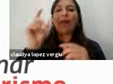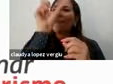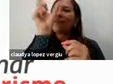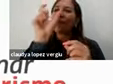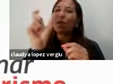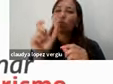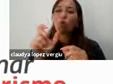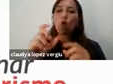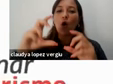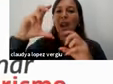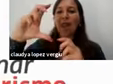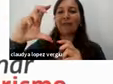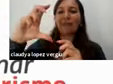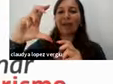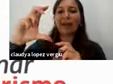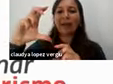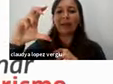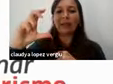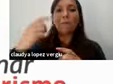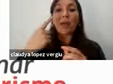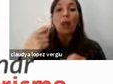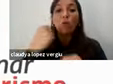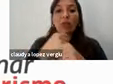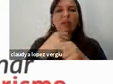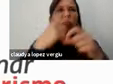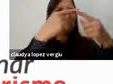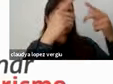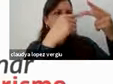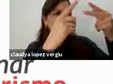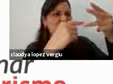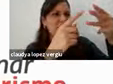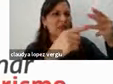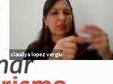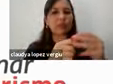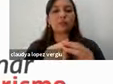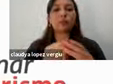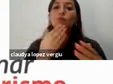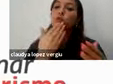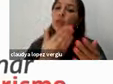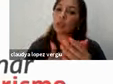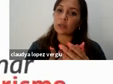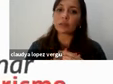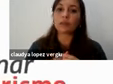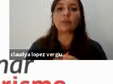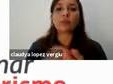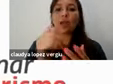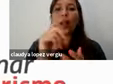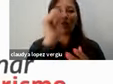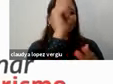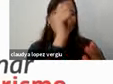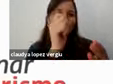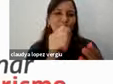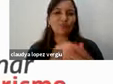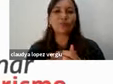podamos competir con diferentes instituciones. Entonces, gracias a los diseñadores y gracias a